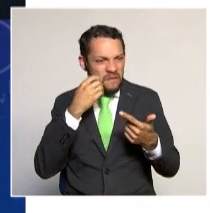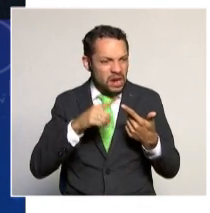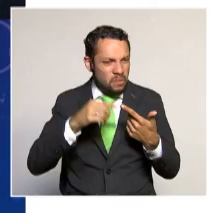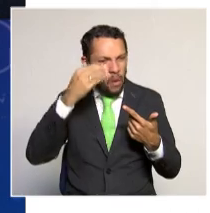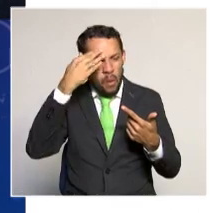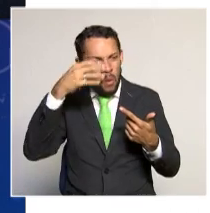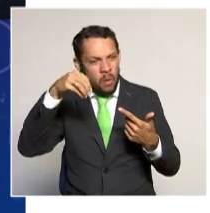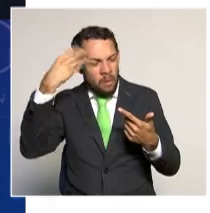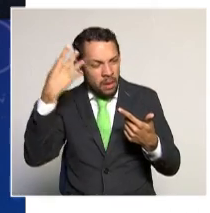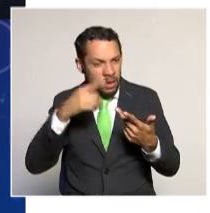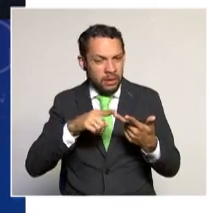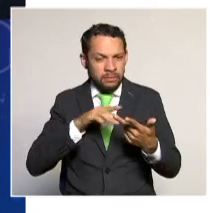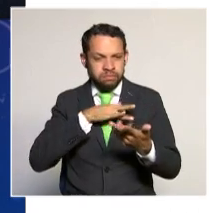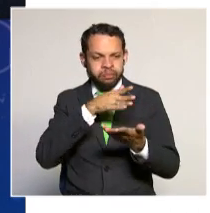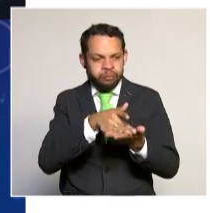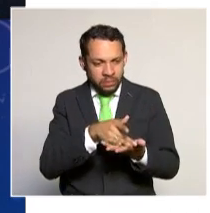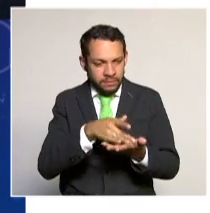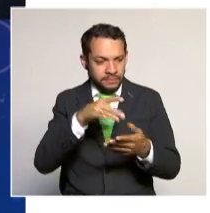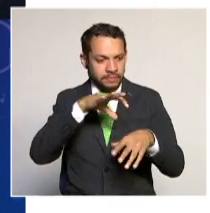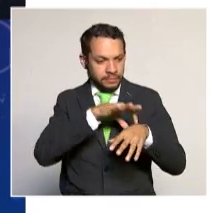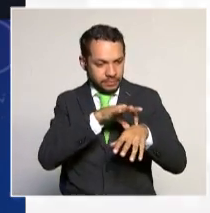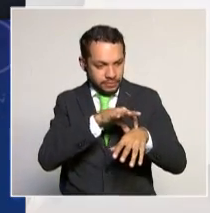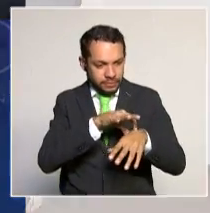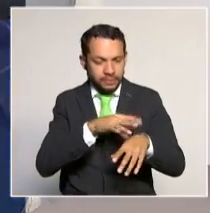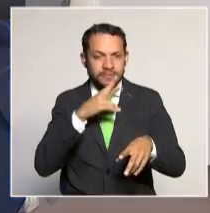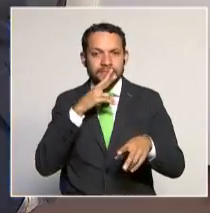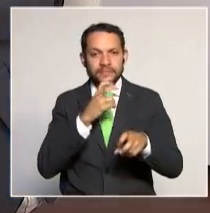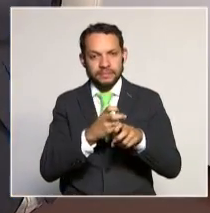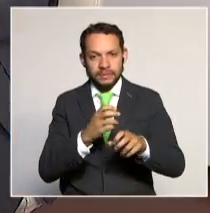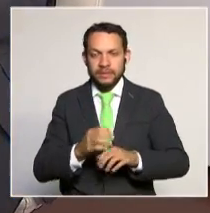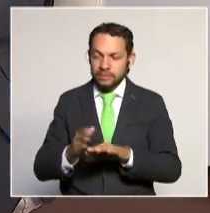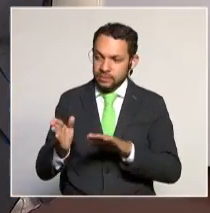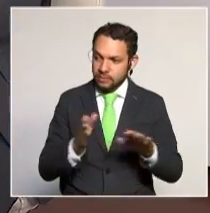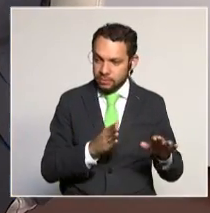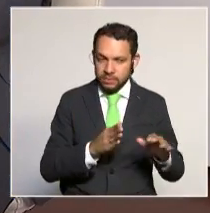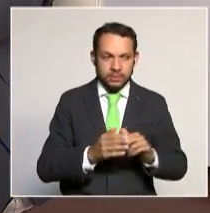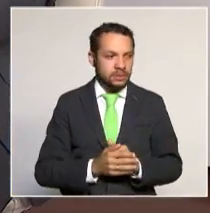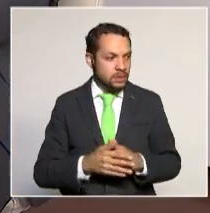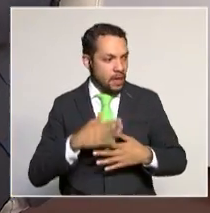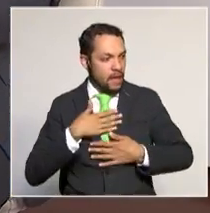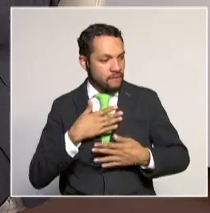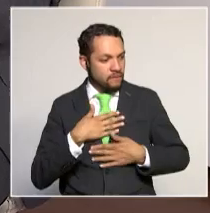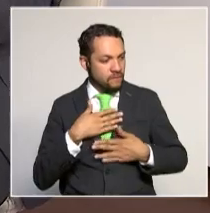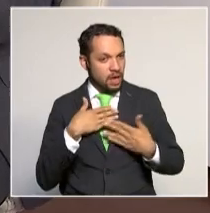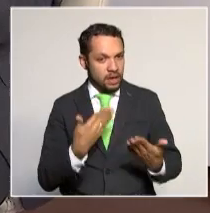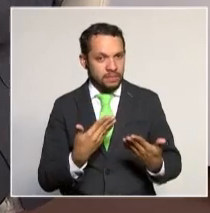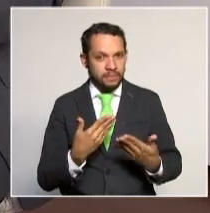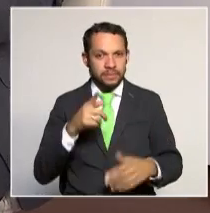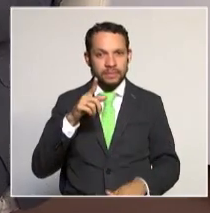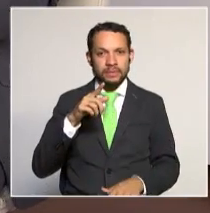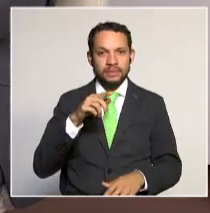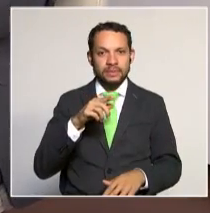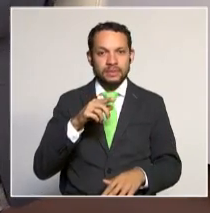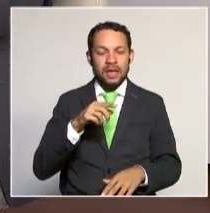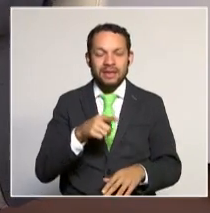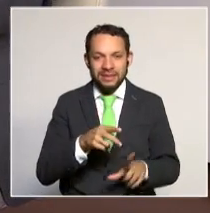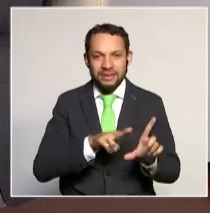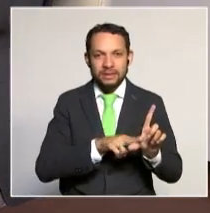está en la consulta con el clínico respectivo. Yo quiero felicitar a Sebastián, nuestro traductor de